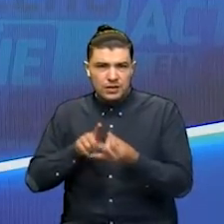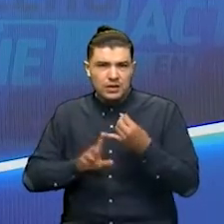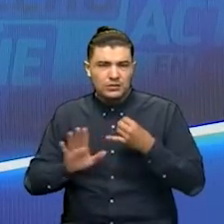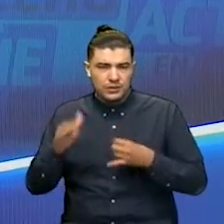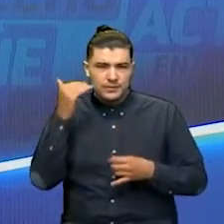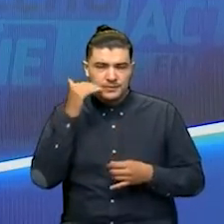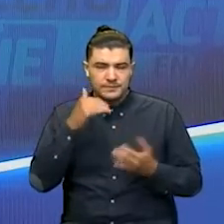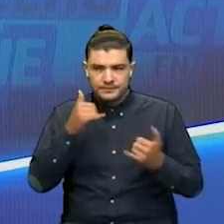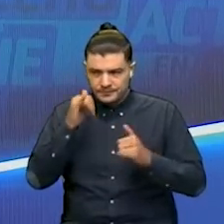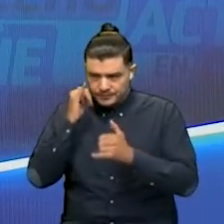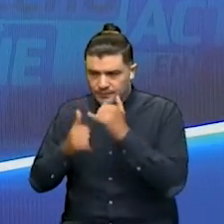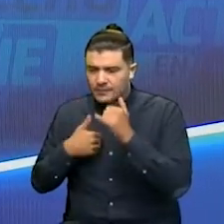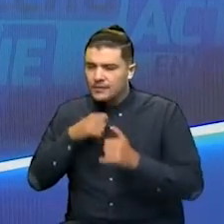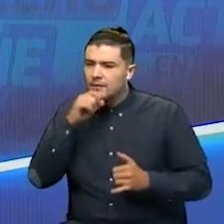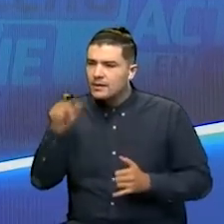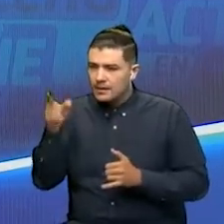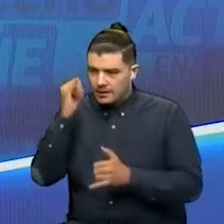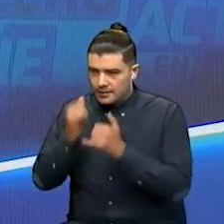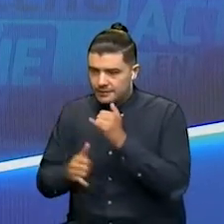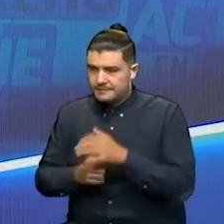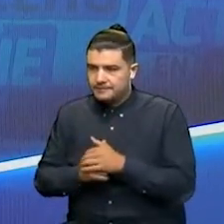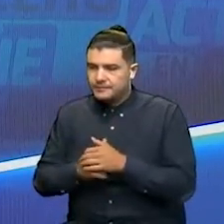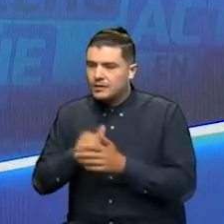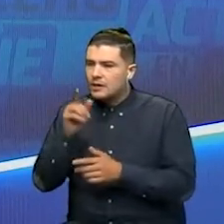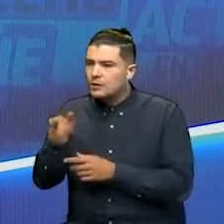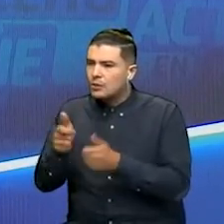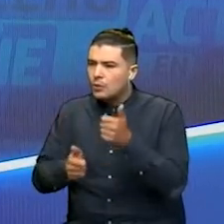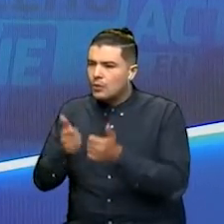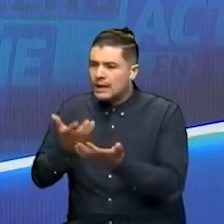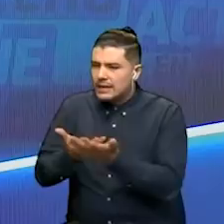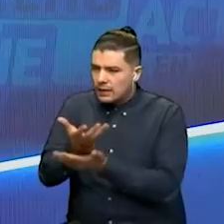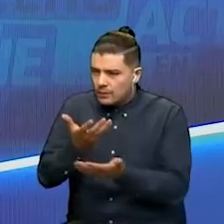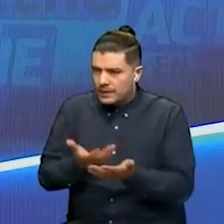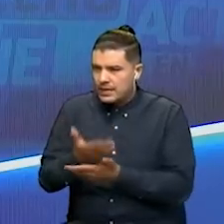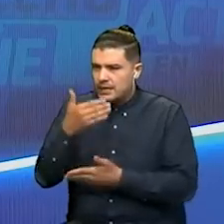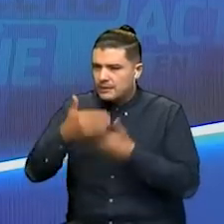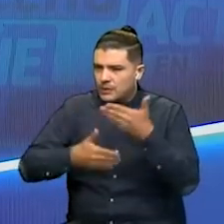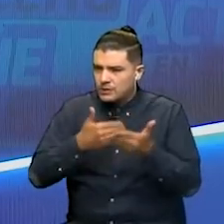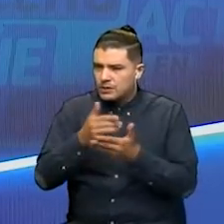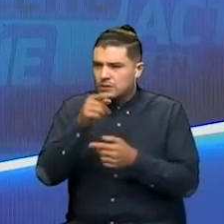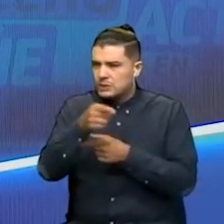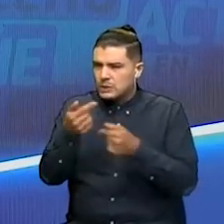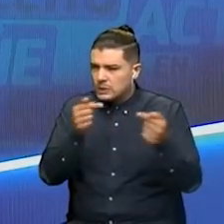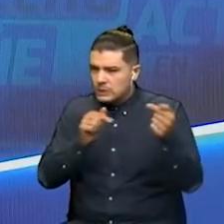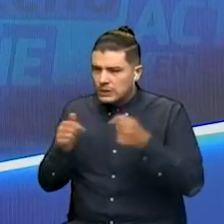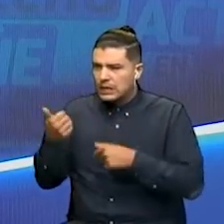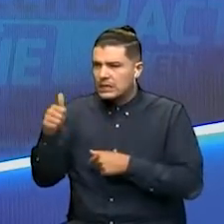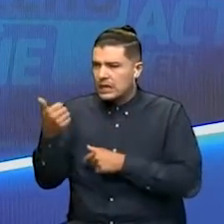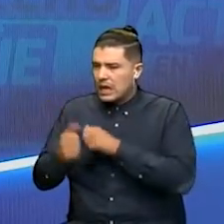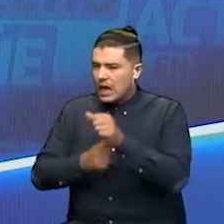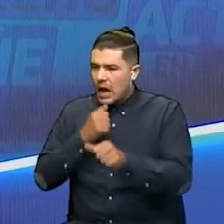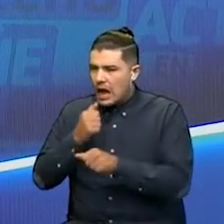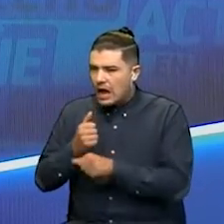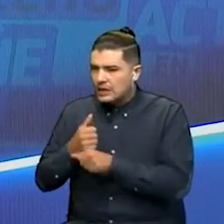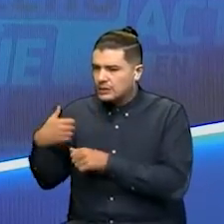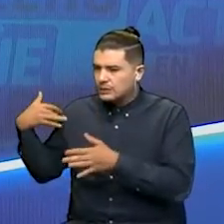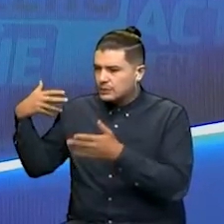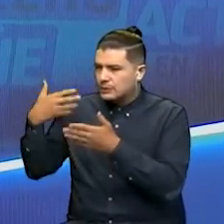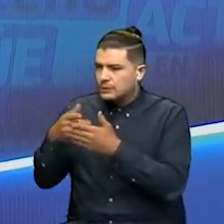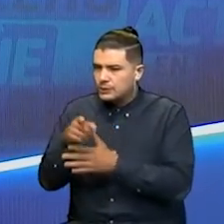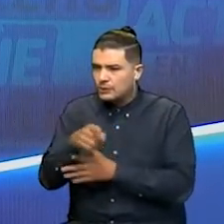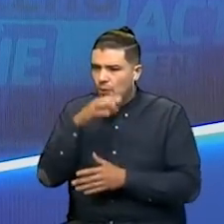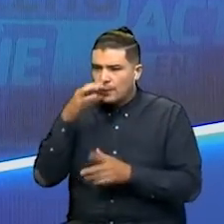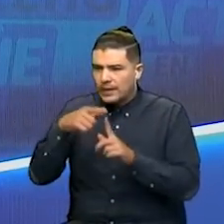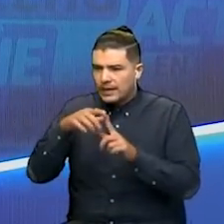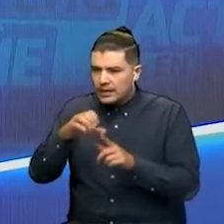televidente, ¿qué le podemos recomendar en este proceso donde está ese debate de los 10 años en los que lleva ya viviendo allí su